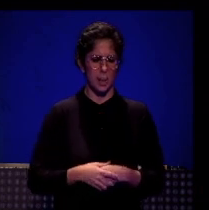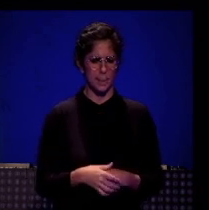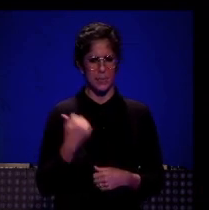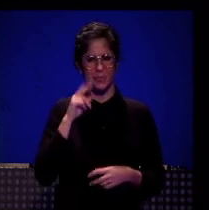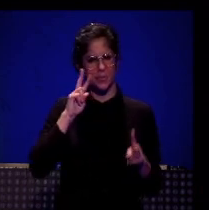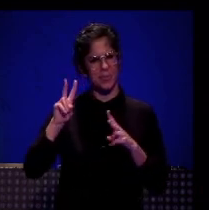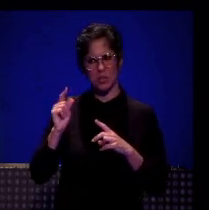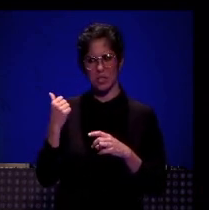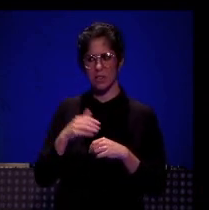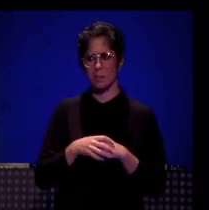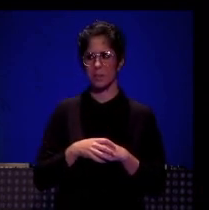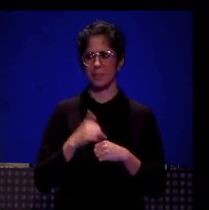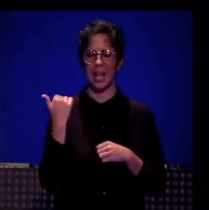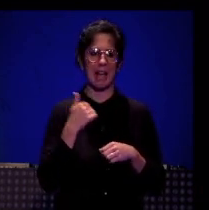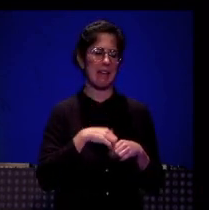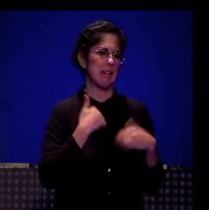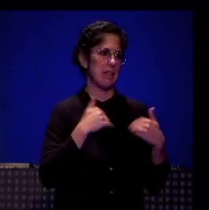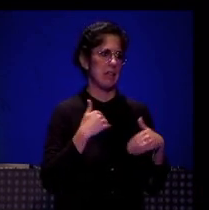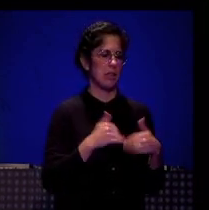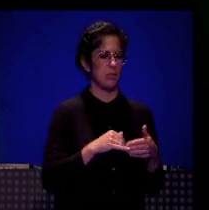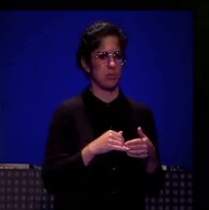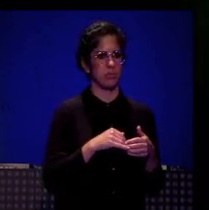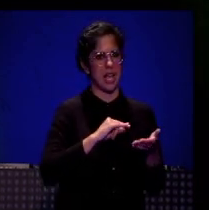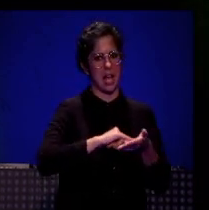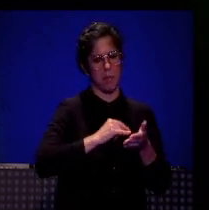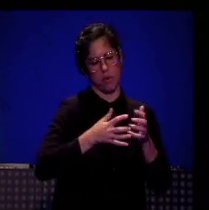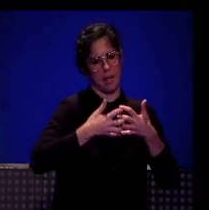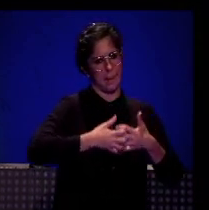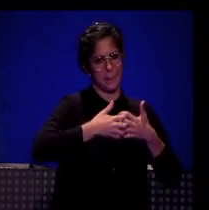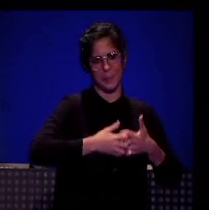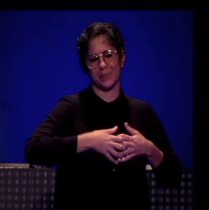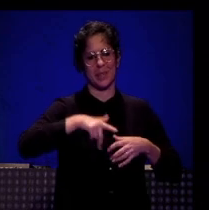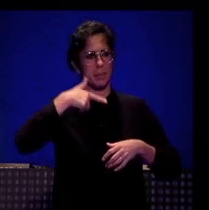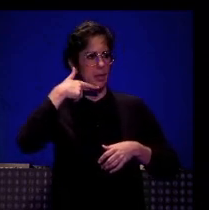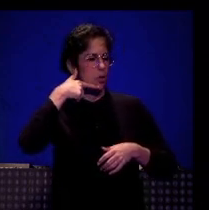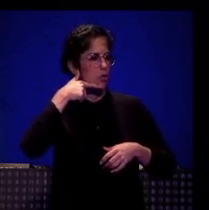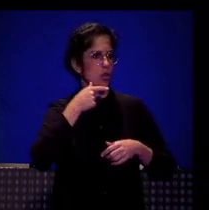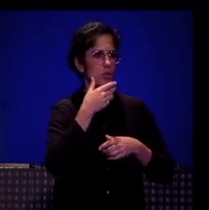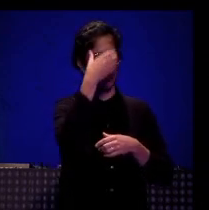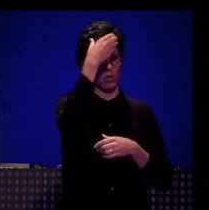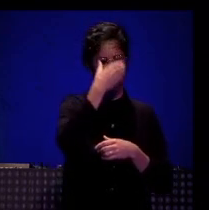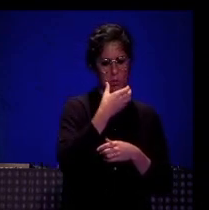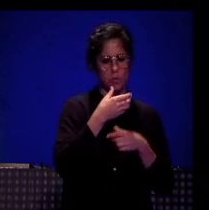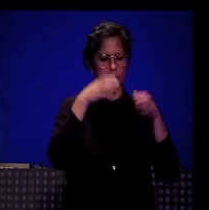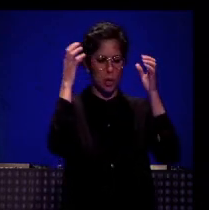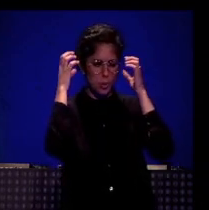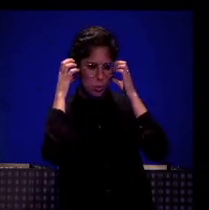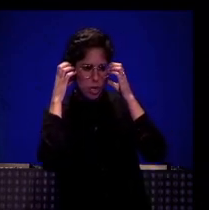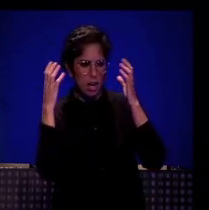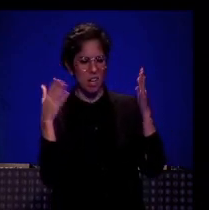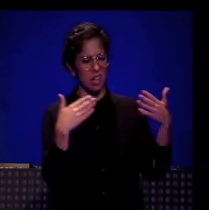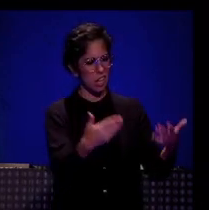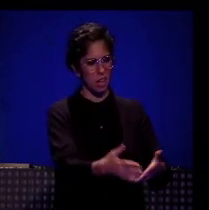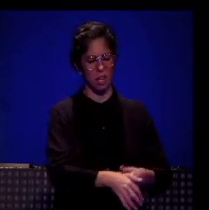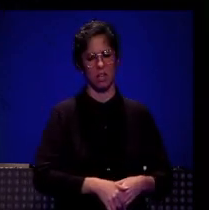se ve pero vuestra interfaz de audio el micrófono de estudio los auriculares la música para poner de fondo olvidaos esto